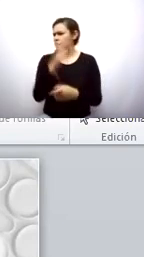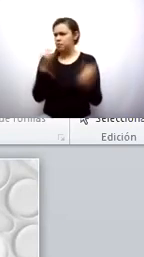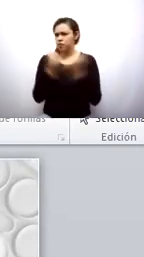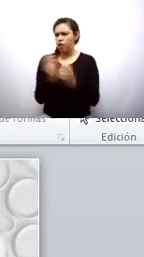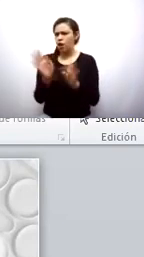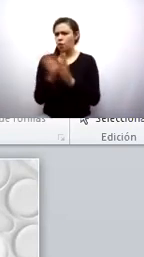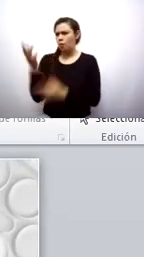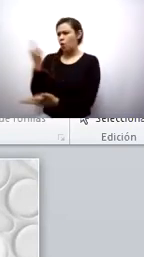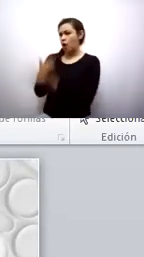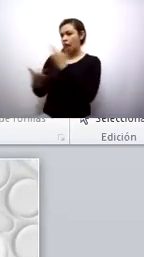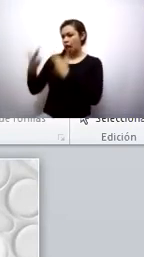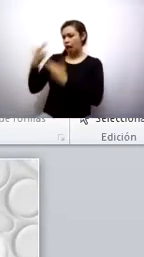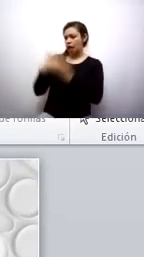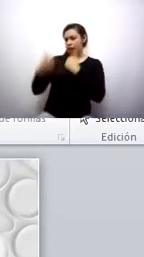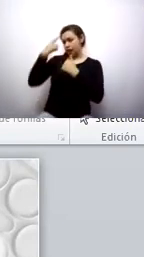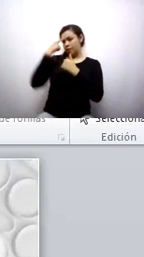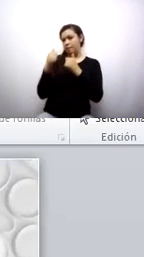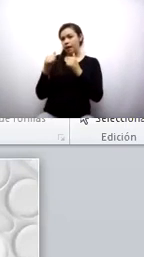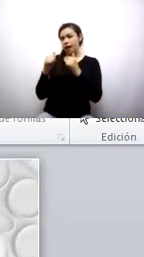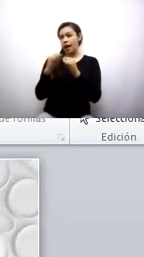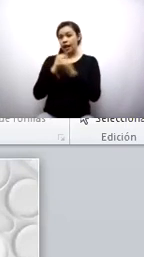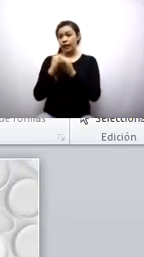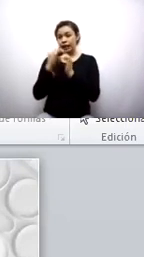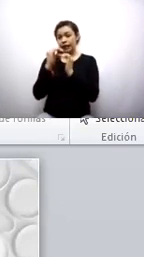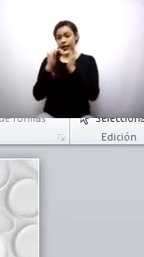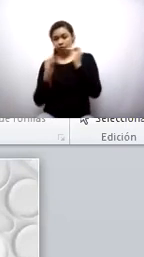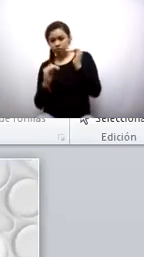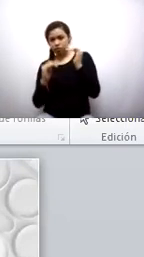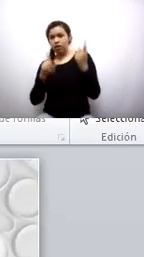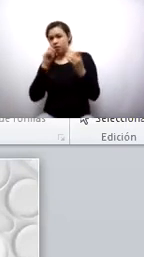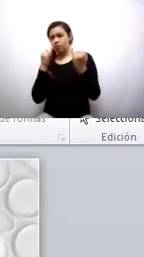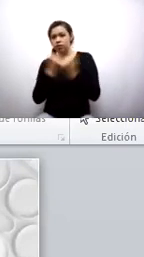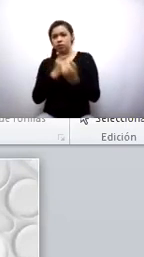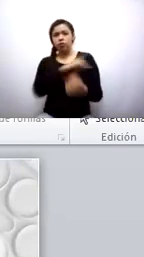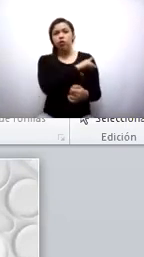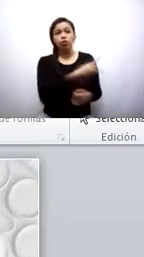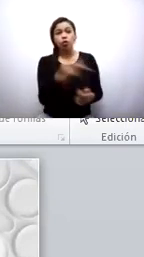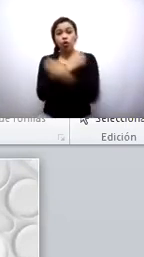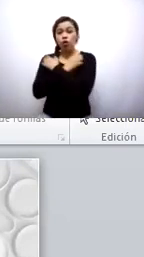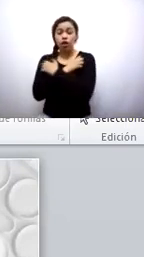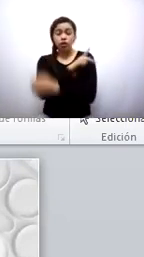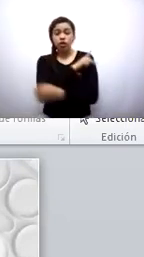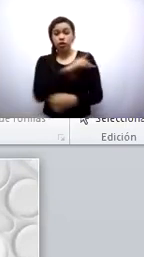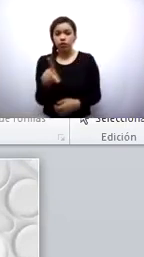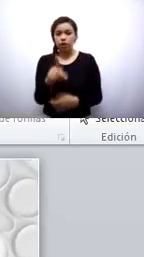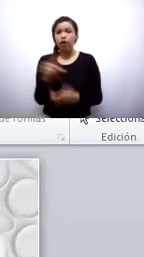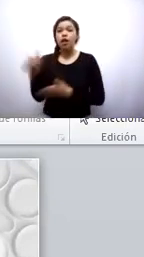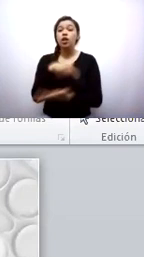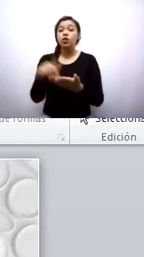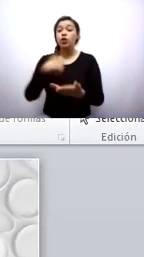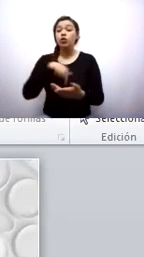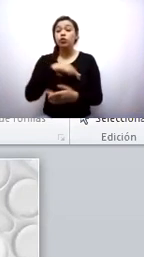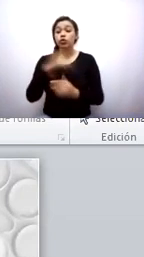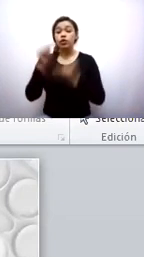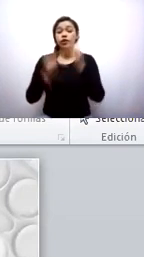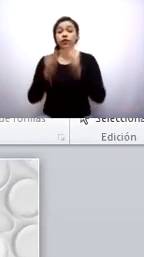a hablar acerca de la brecha digital, acerca incluso de la democratización de la educación y en qué lugar es en el que estamos nosotros